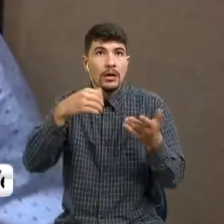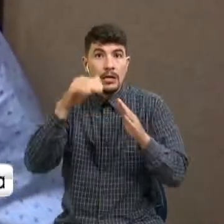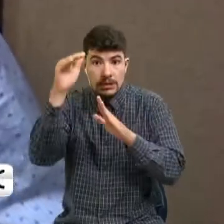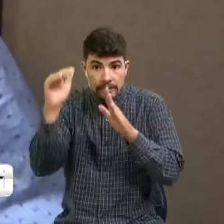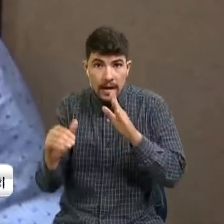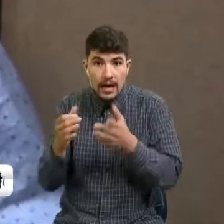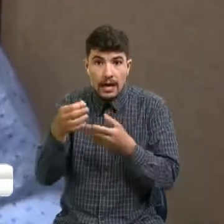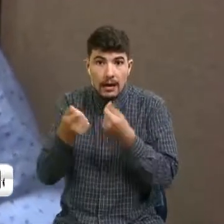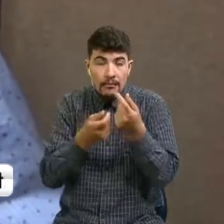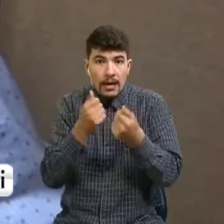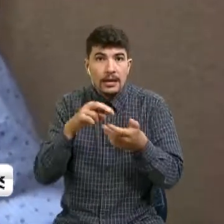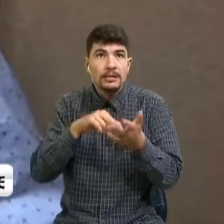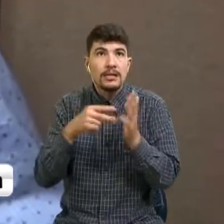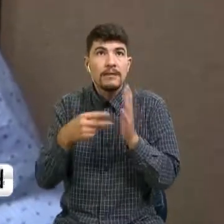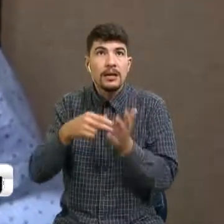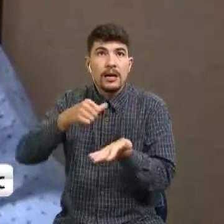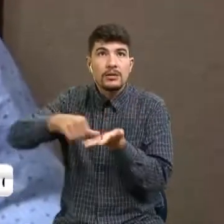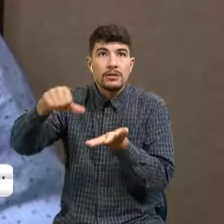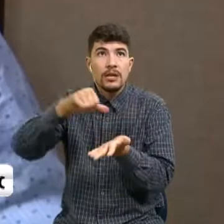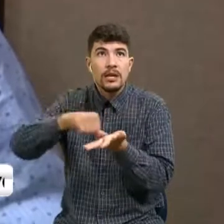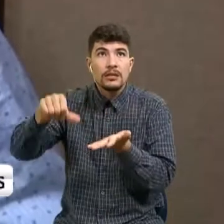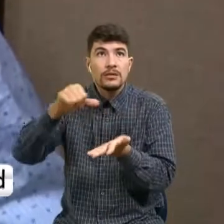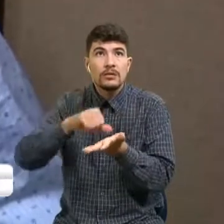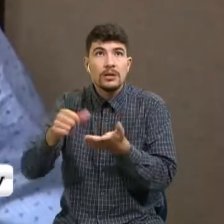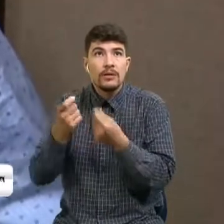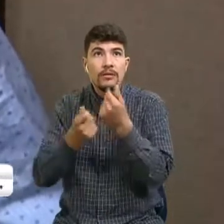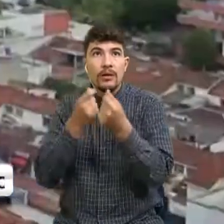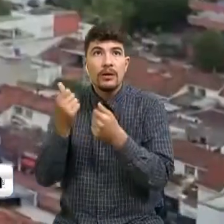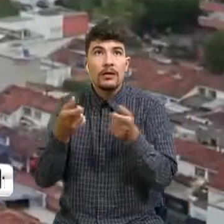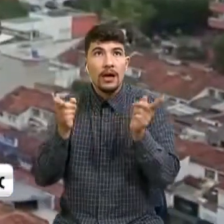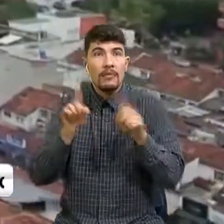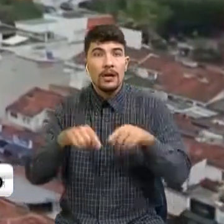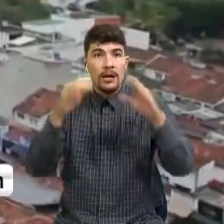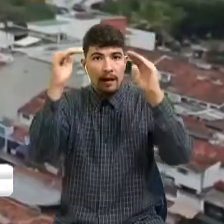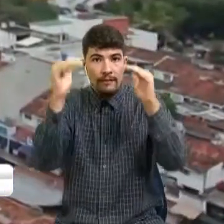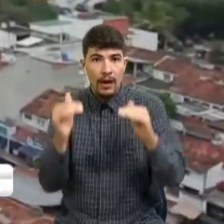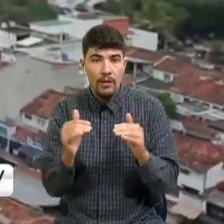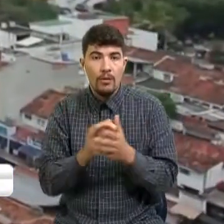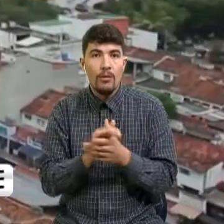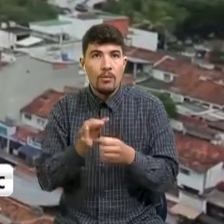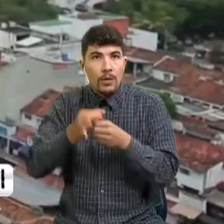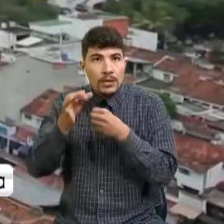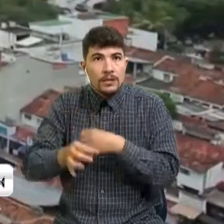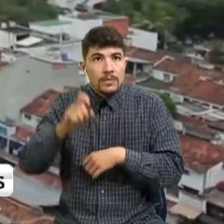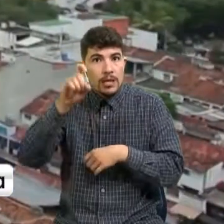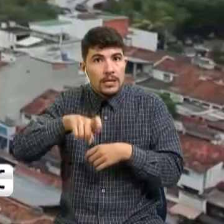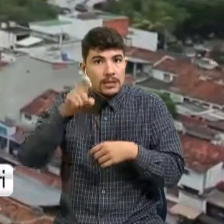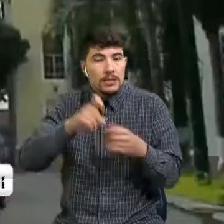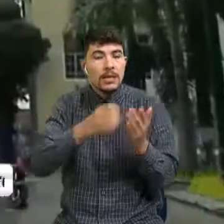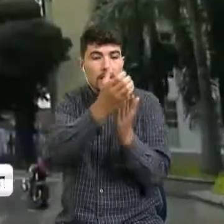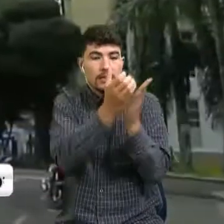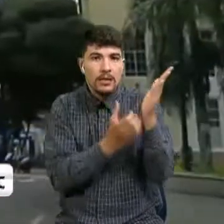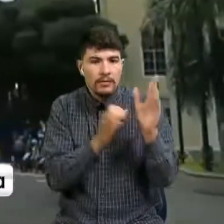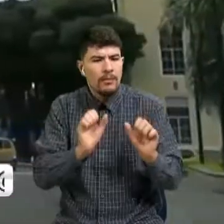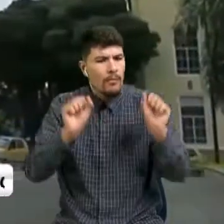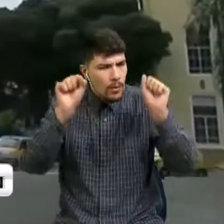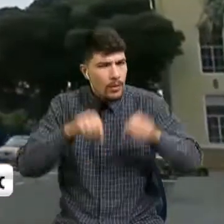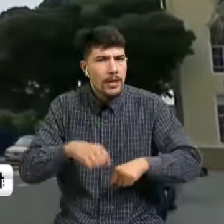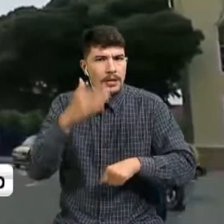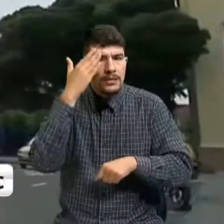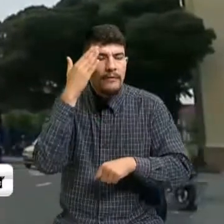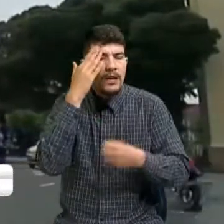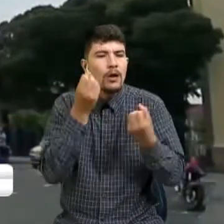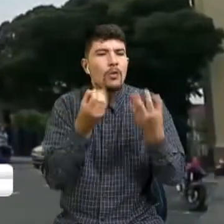quiere decir que los gastos de funcionamiento también se bajan un municipio necesita ser categorizado para definir el